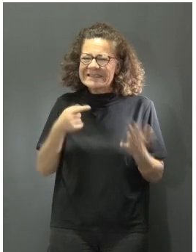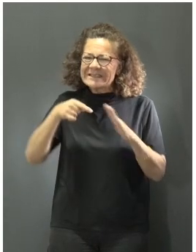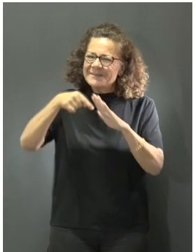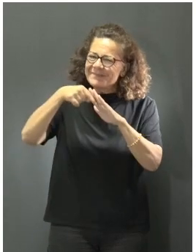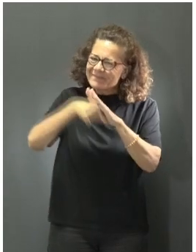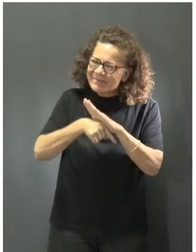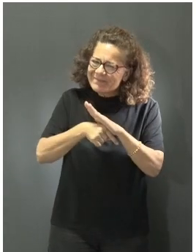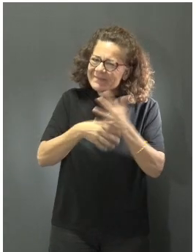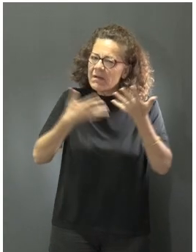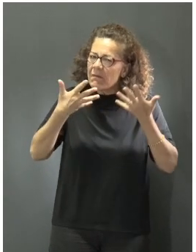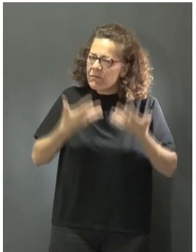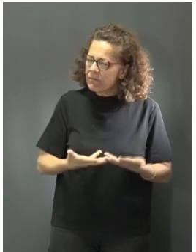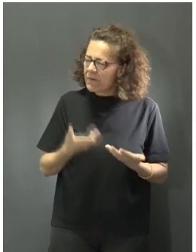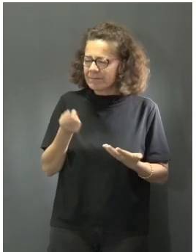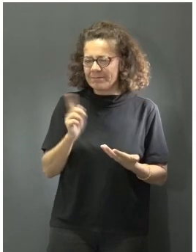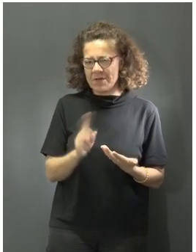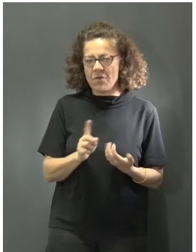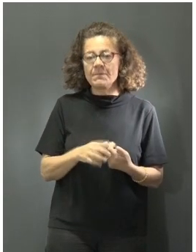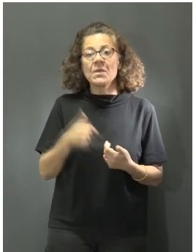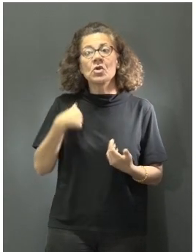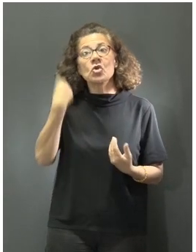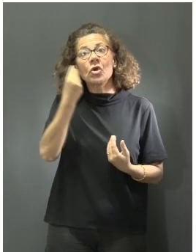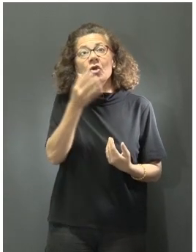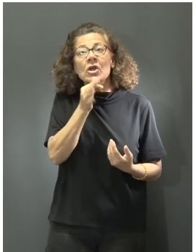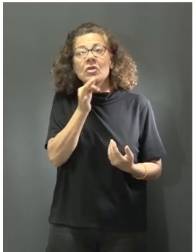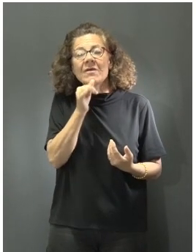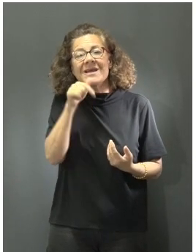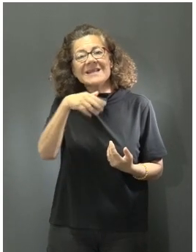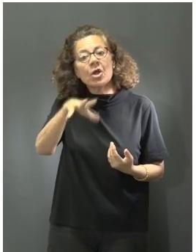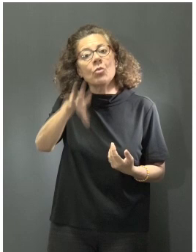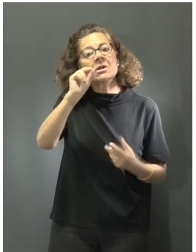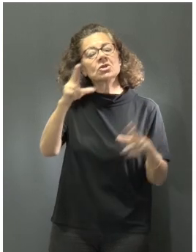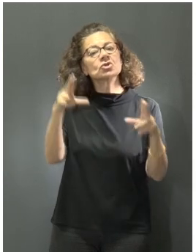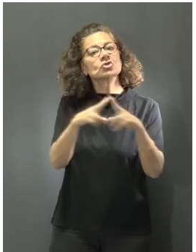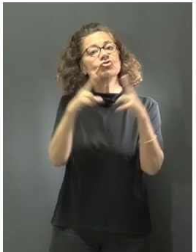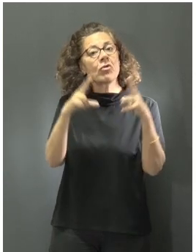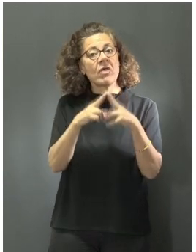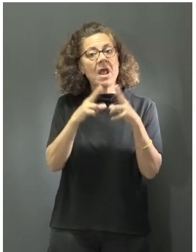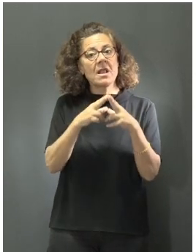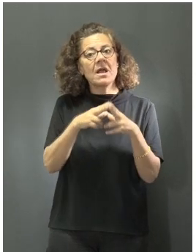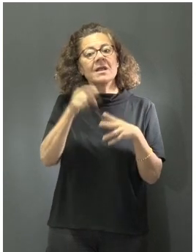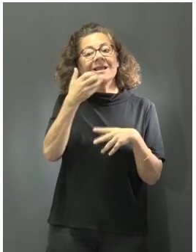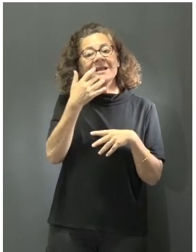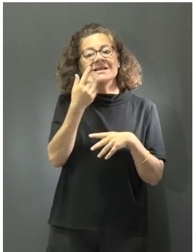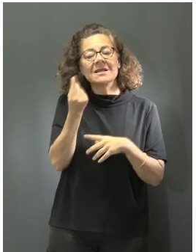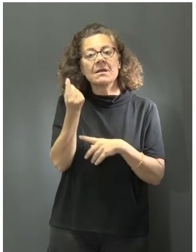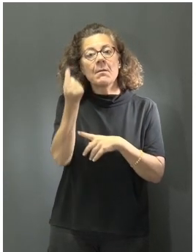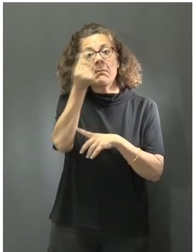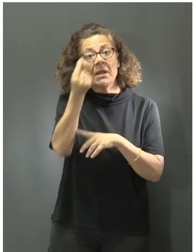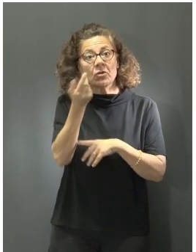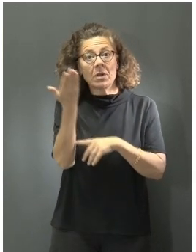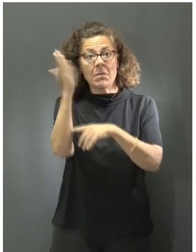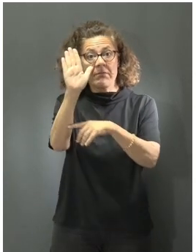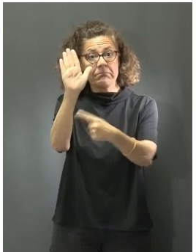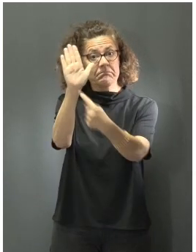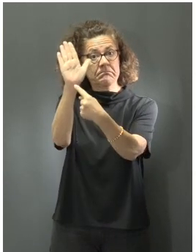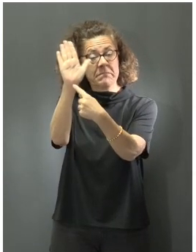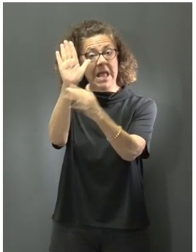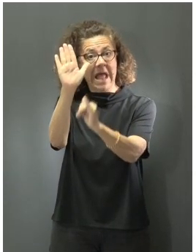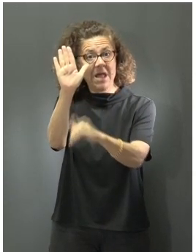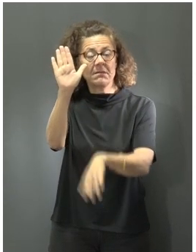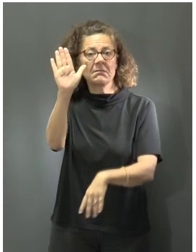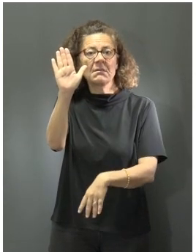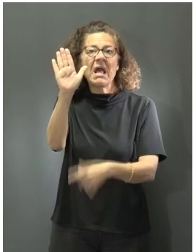mensaje no cala, ¿no? Yo creo que sigue habiendo esa comprensión social de que tú pones un pictograma. El pictograma además no es